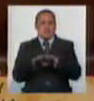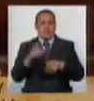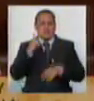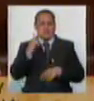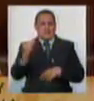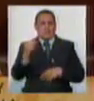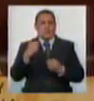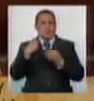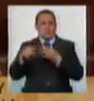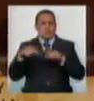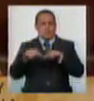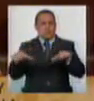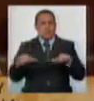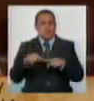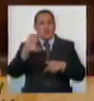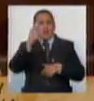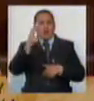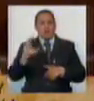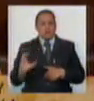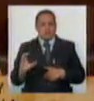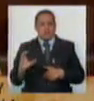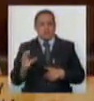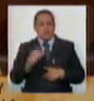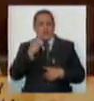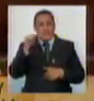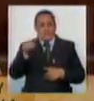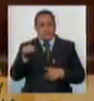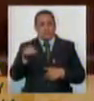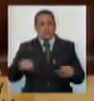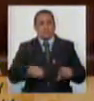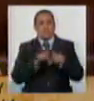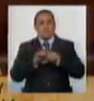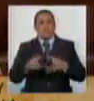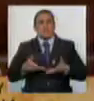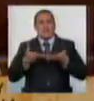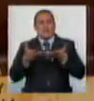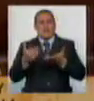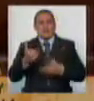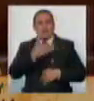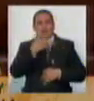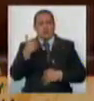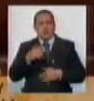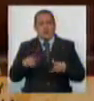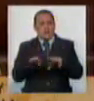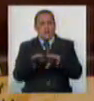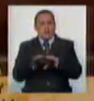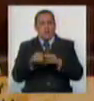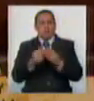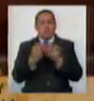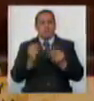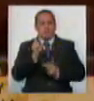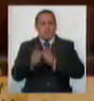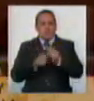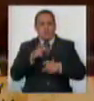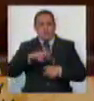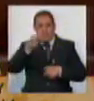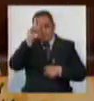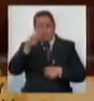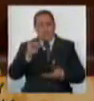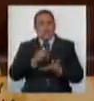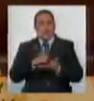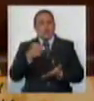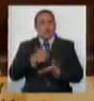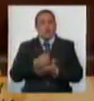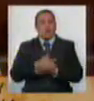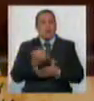en cualquier otra región de la costa. Esto beneficiará igualmente a millones de peruanos que mejorarán su